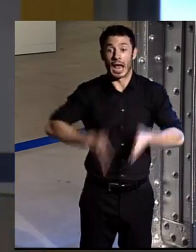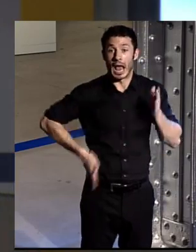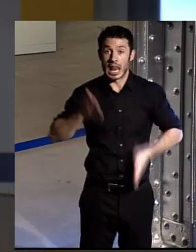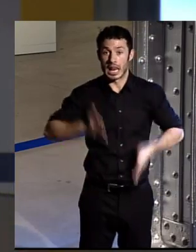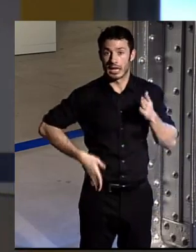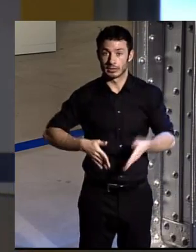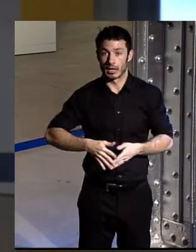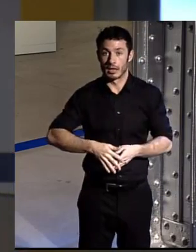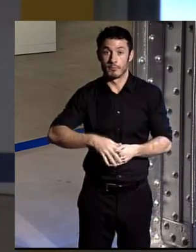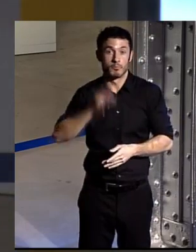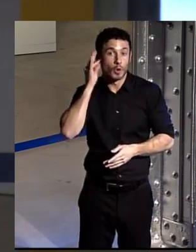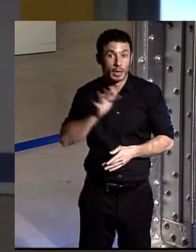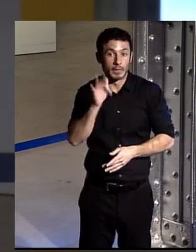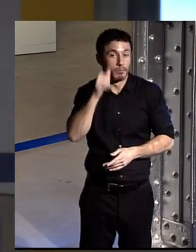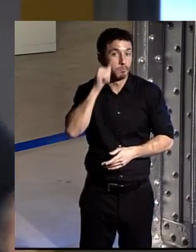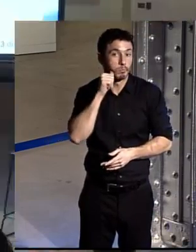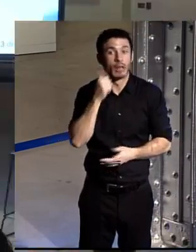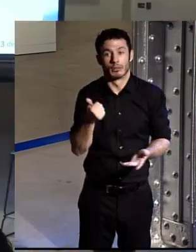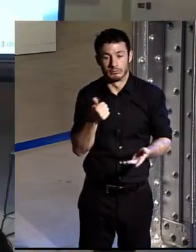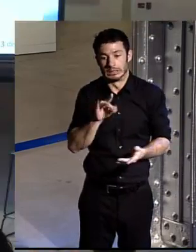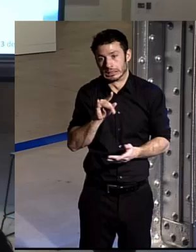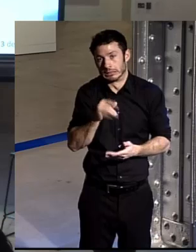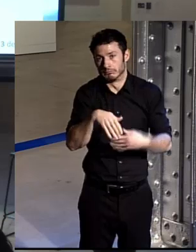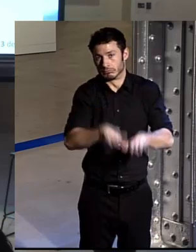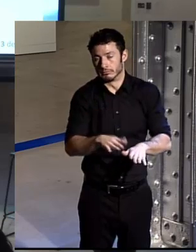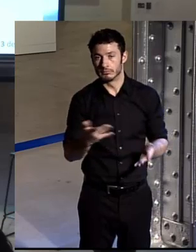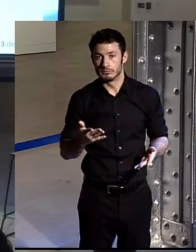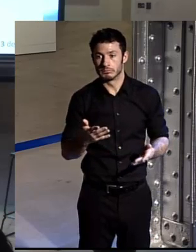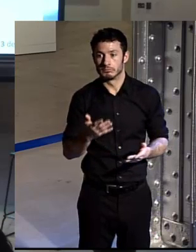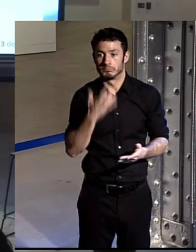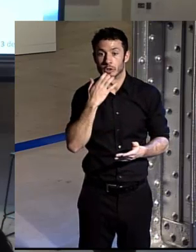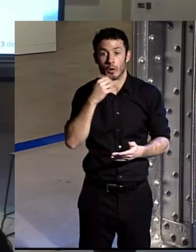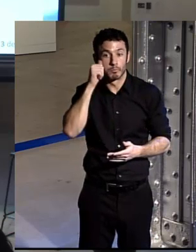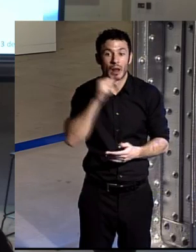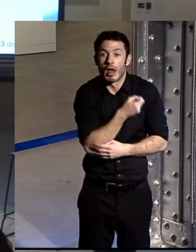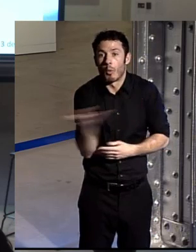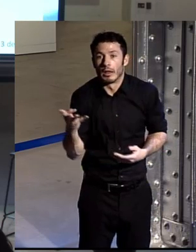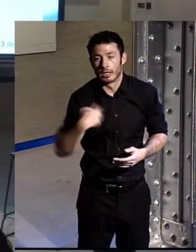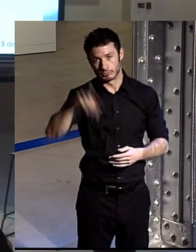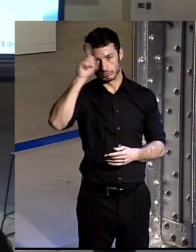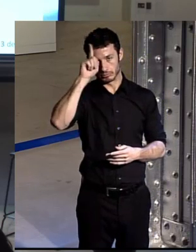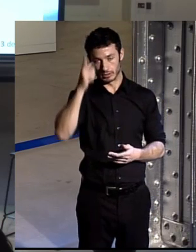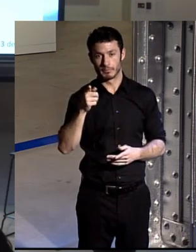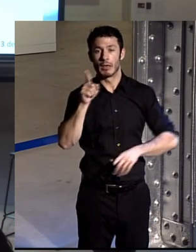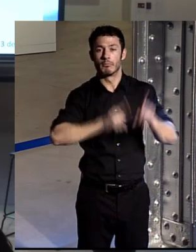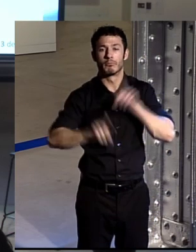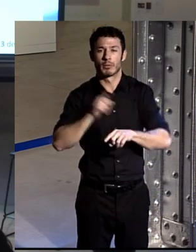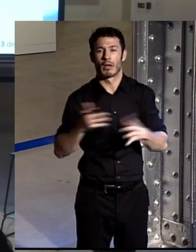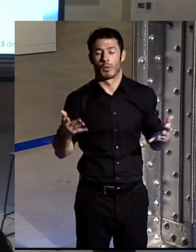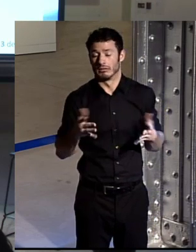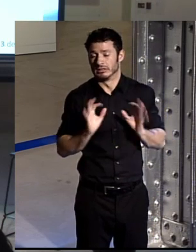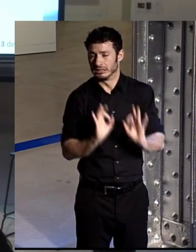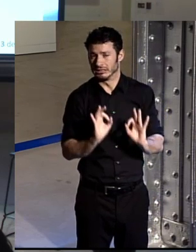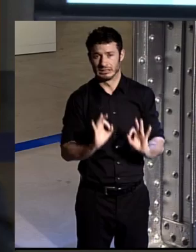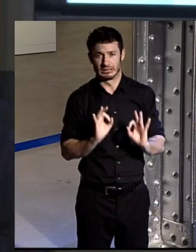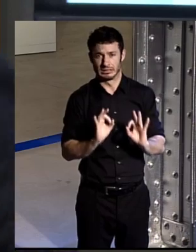embarazada, pues sí, pero no sé cuántas mujeres embarazadas van de atletas a las Olimpiadas, ¿no? Por lo tanto, el problema es ese, y eso sí que